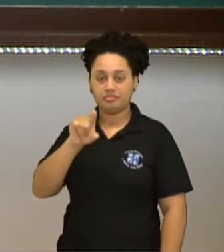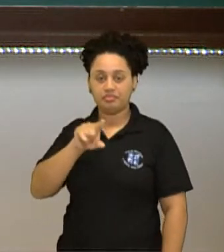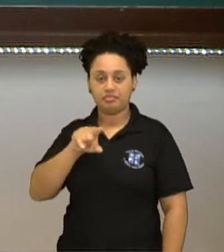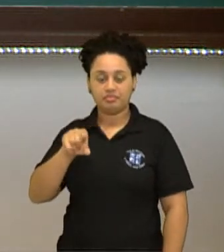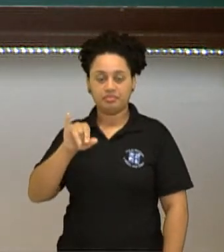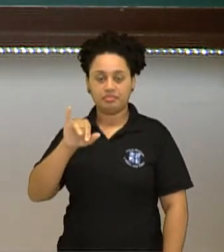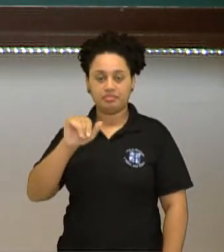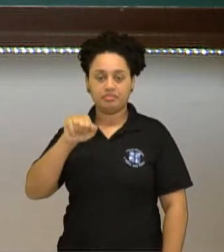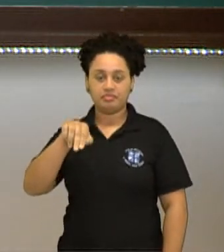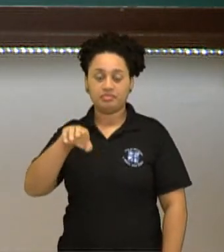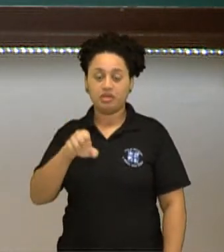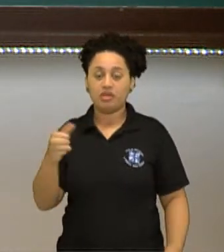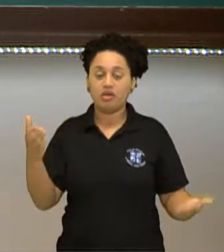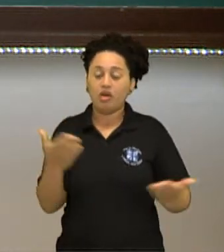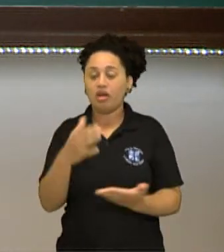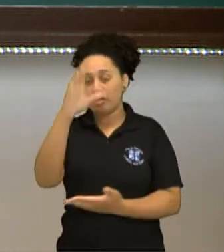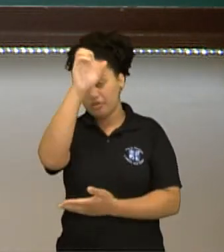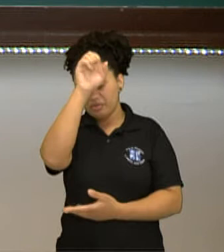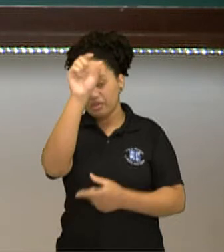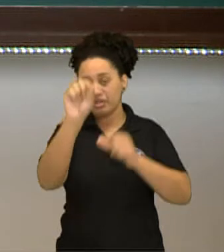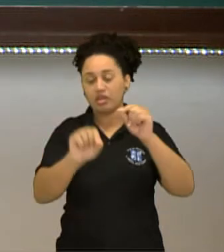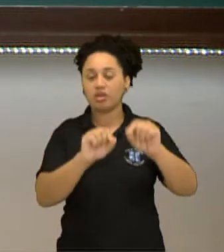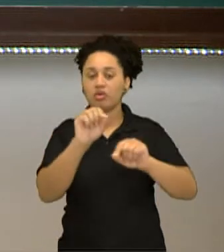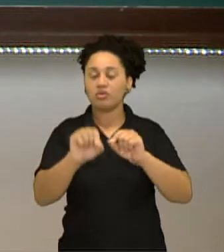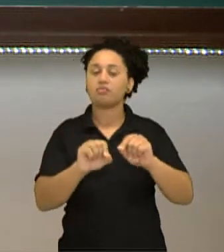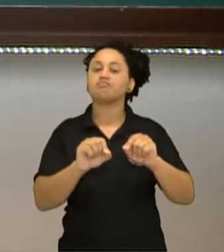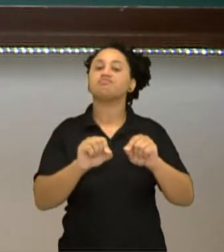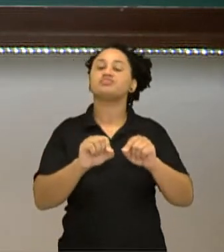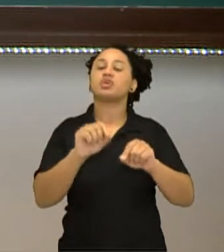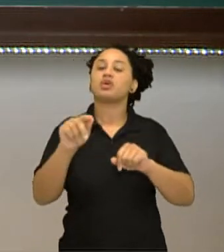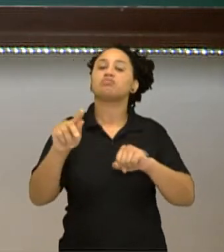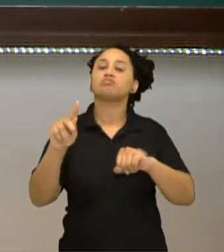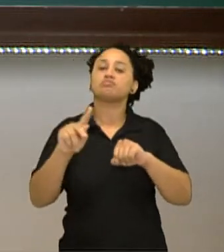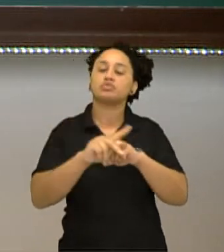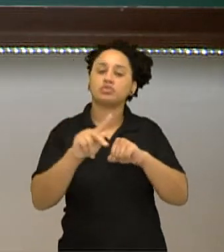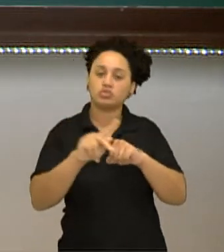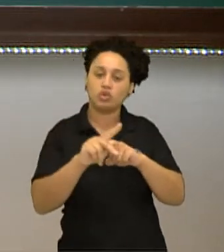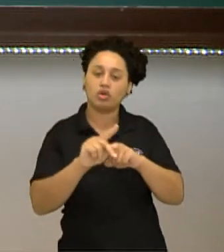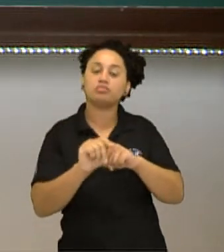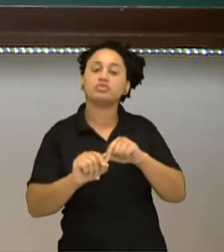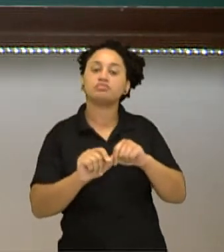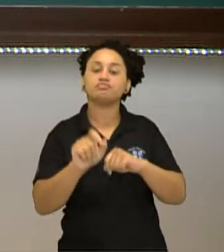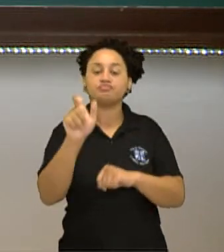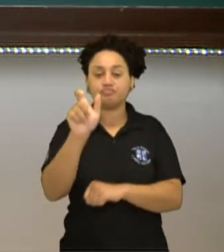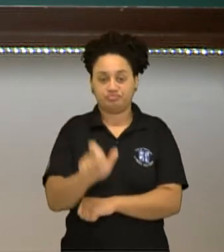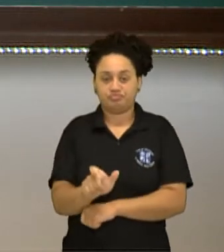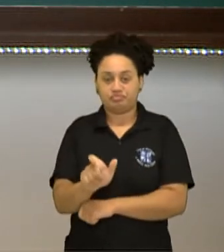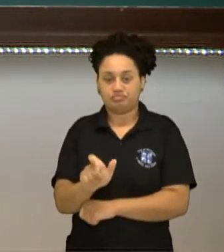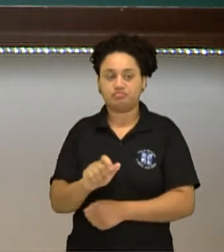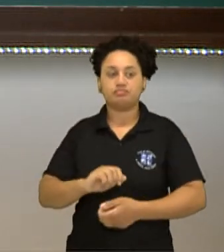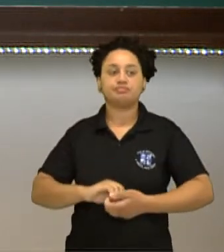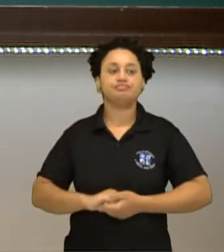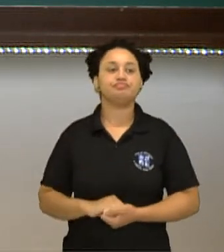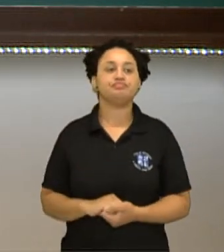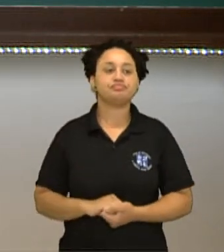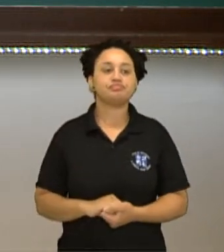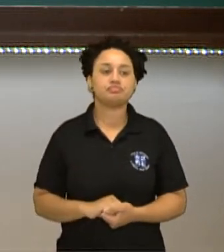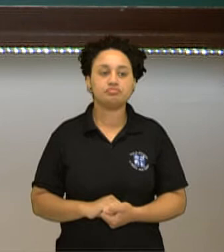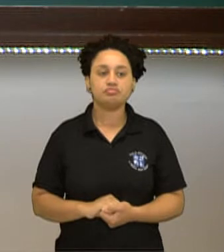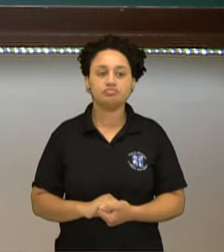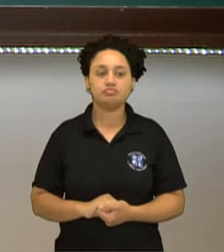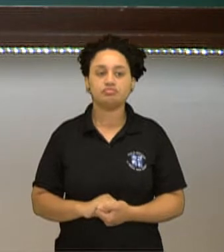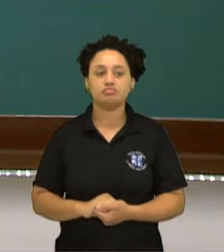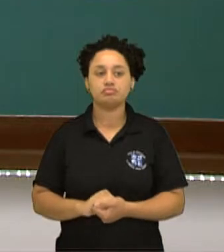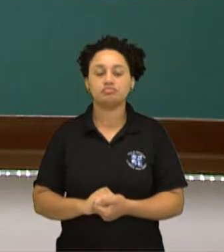vamos a aprender sobre los pronombres posesivos átonos. Bien, a ver. Entonces,